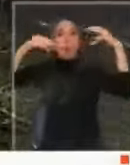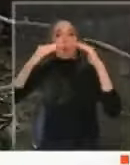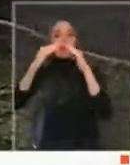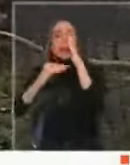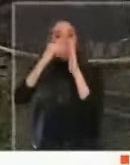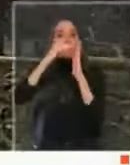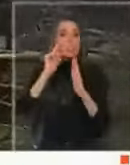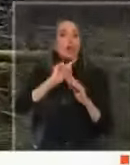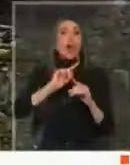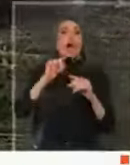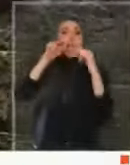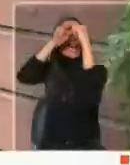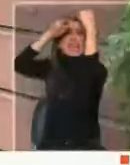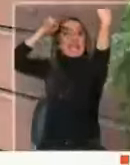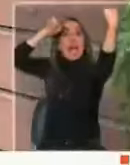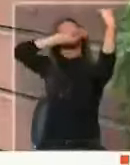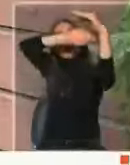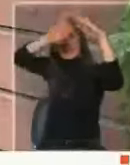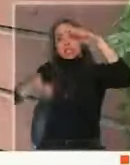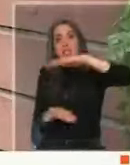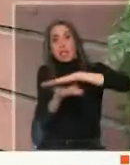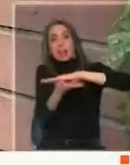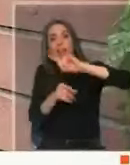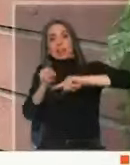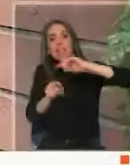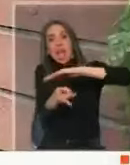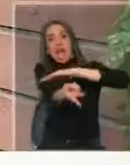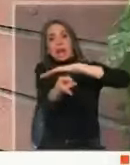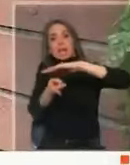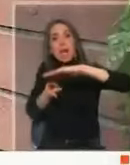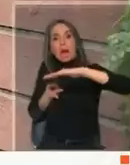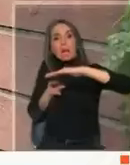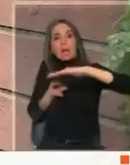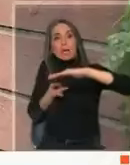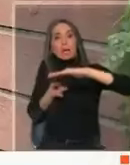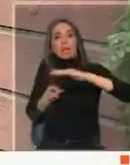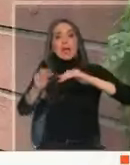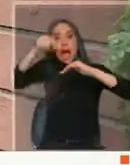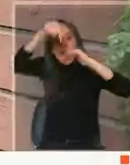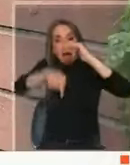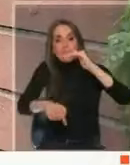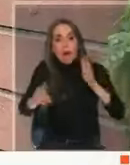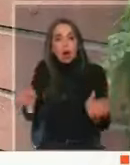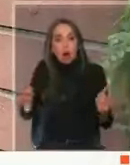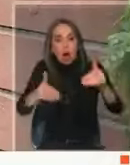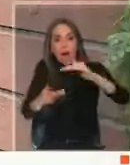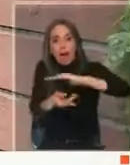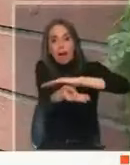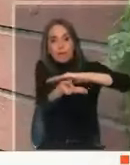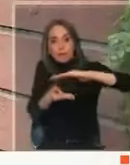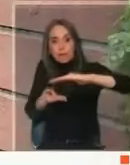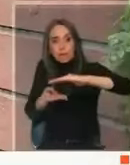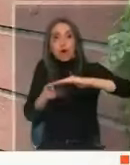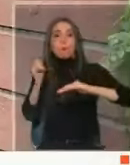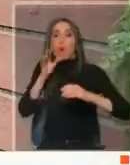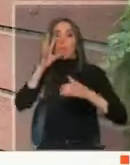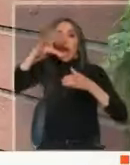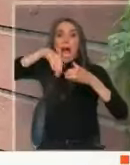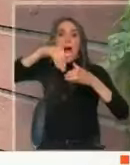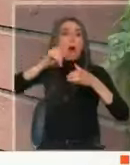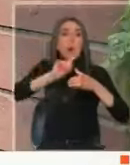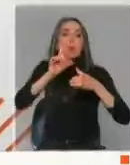es la soterración, es decir, ponerlo bajo tierra con cámaras que puedan resistir tanto los elementos, agua,